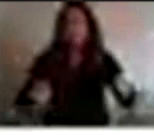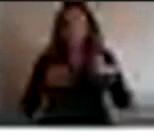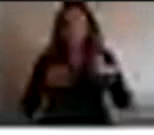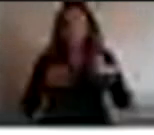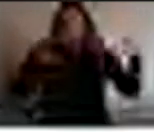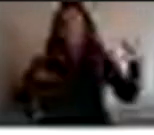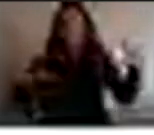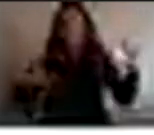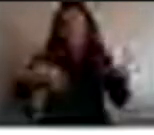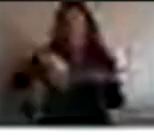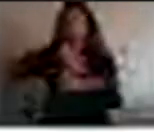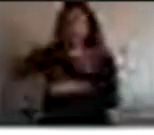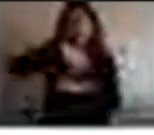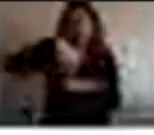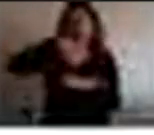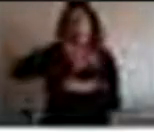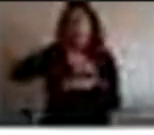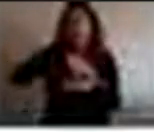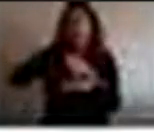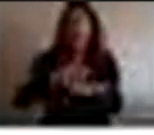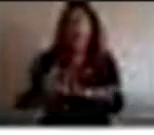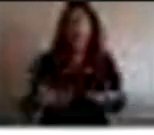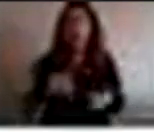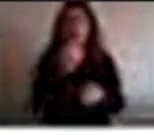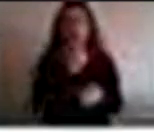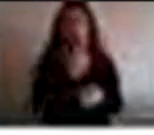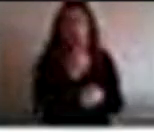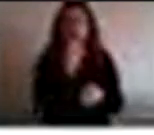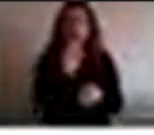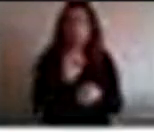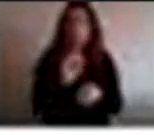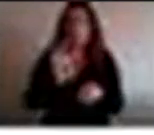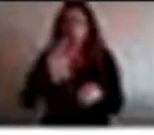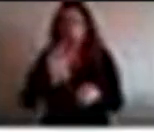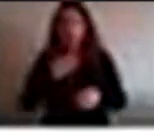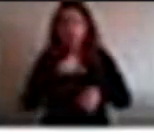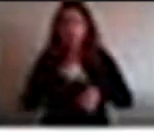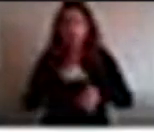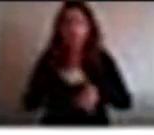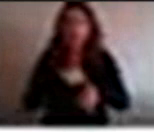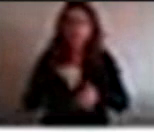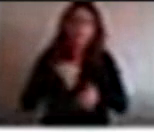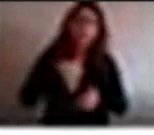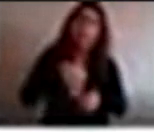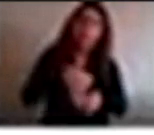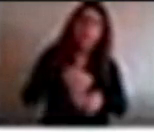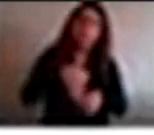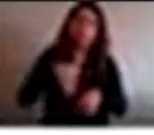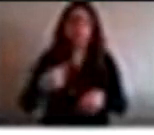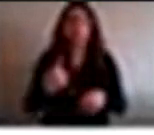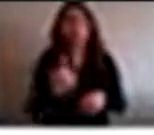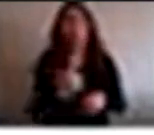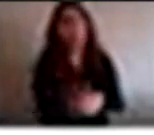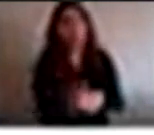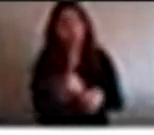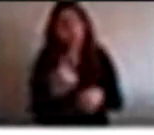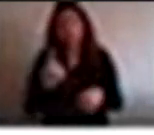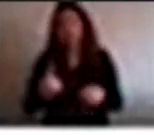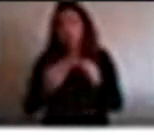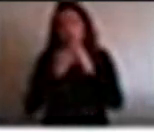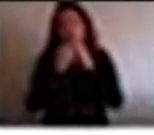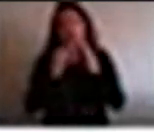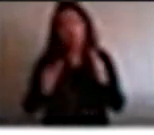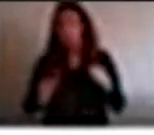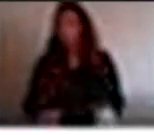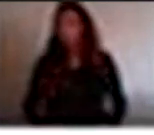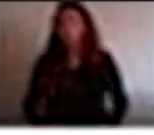A veces son 2-4 horas, dos en la mañana, 2 en la tarde para ir y volver al trabajo. Entonces esto facilita que las